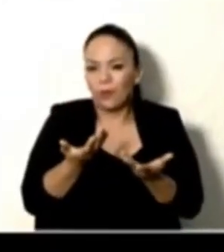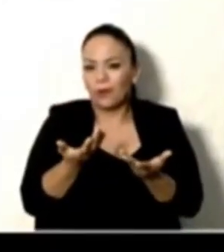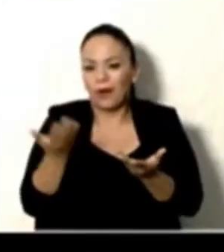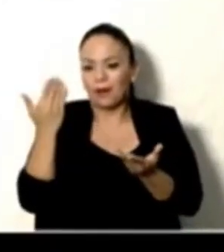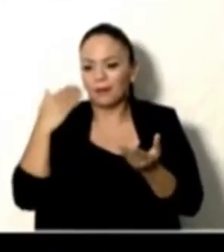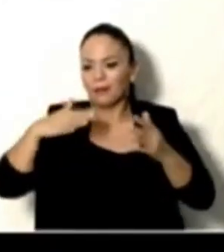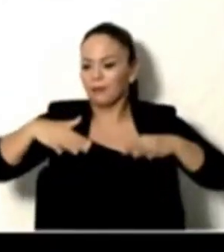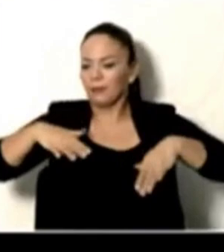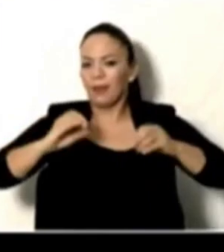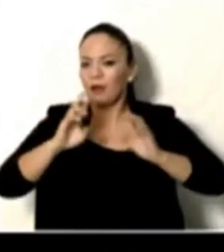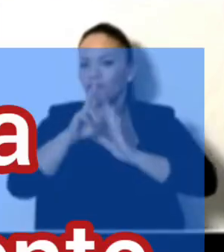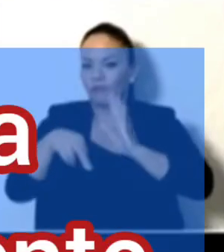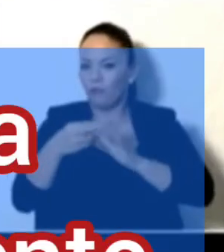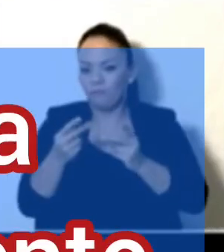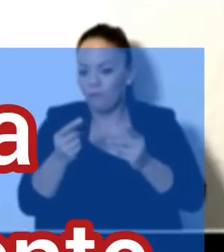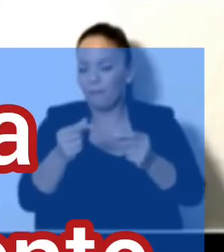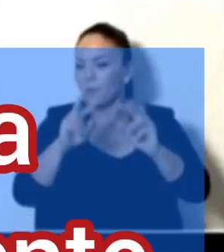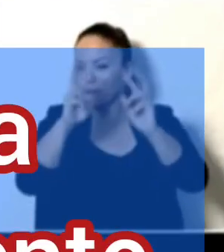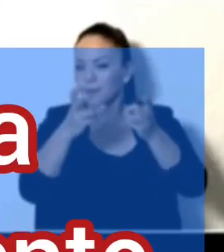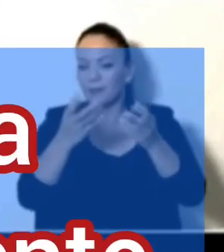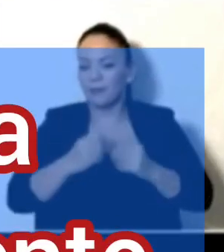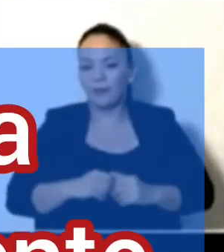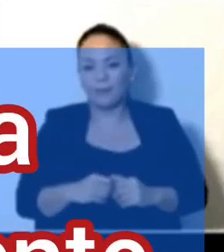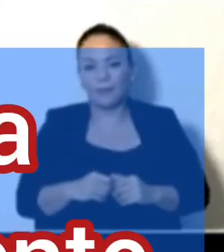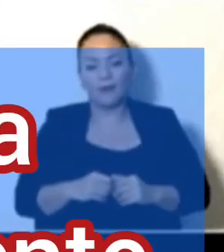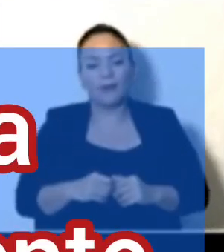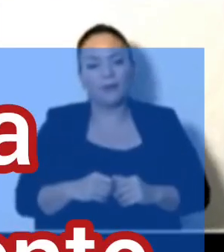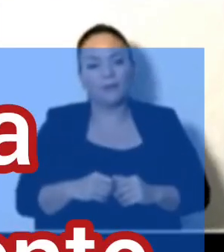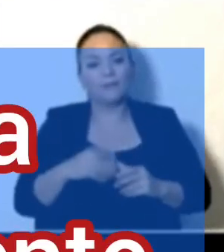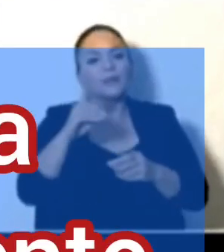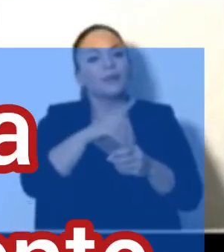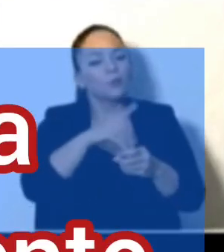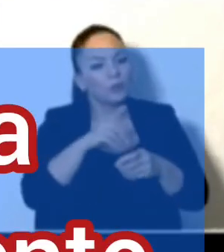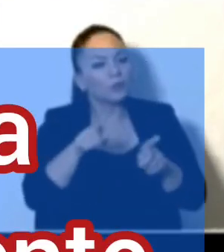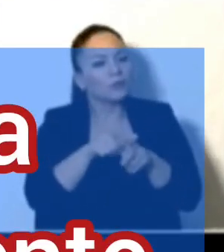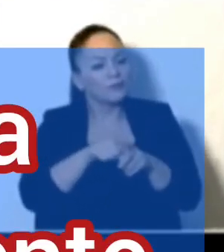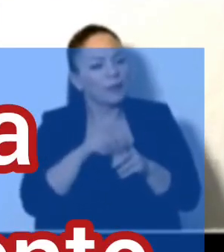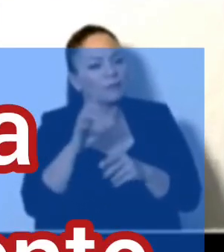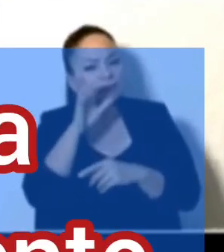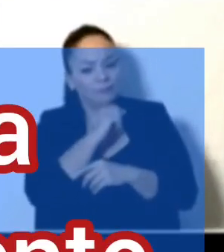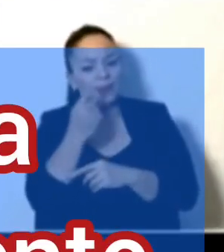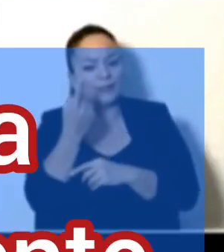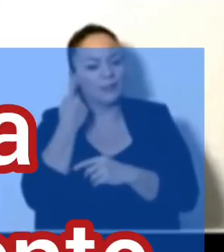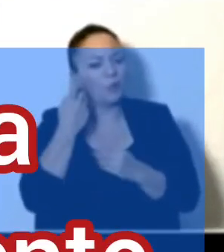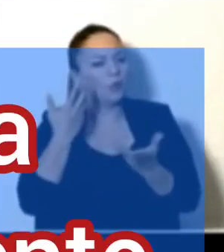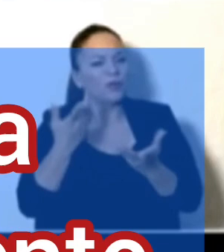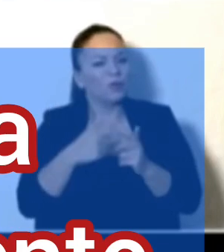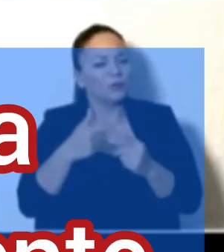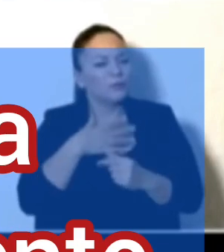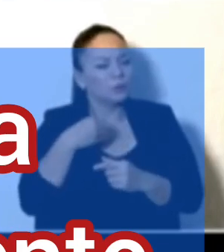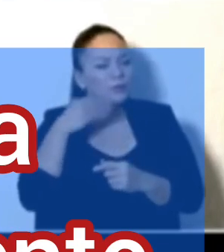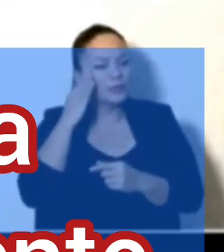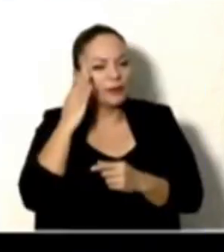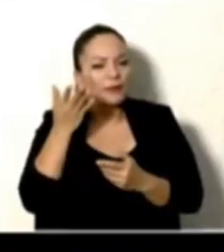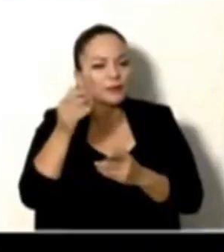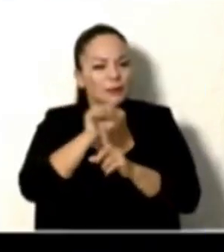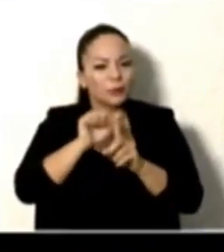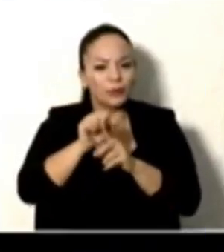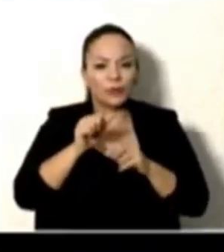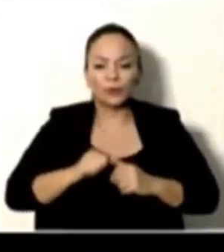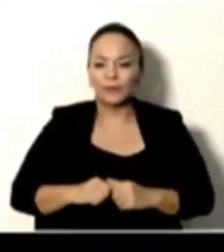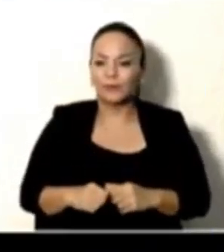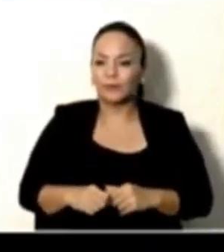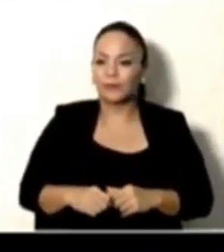un rol rápido en esa materia? Y además que los diputados también se enteraron hasta hace poco. Entonces, nos gustaría conocer un poco sobre esa